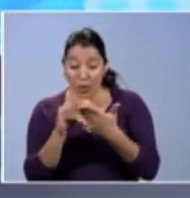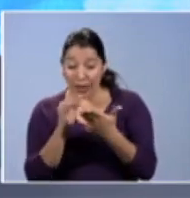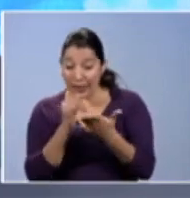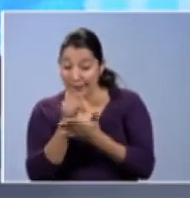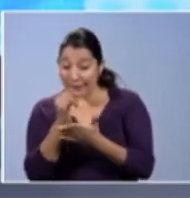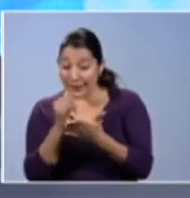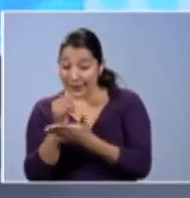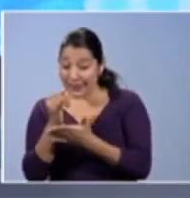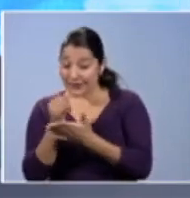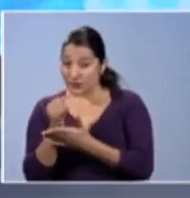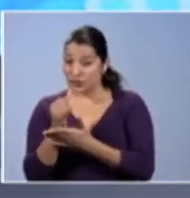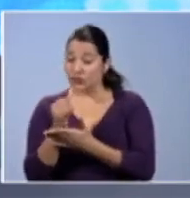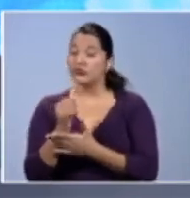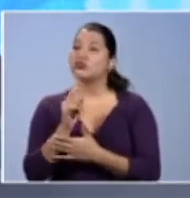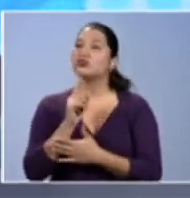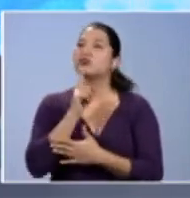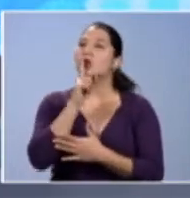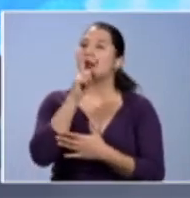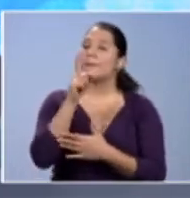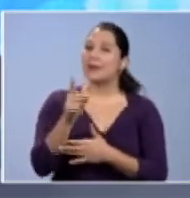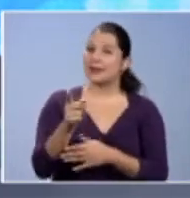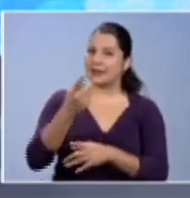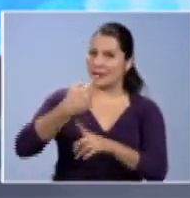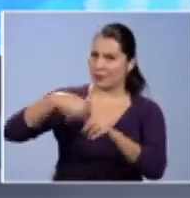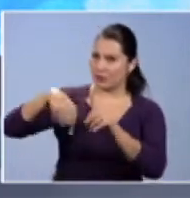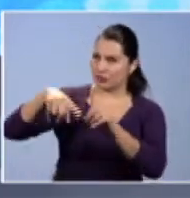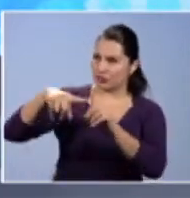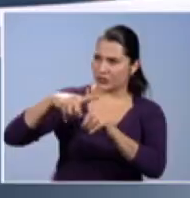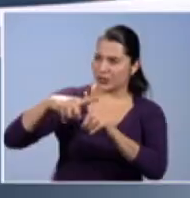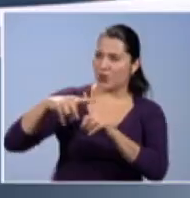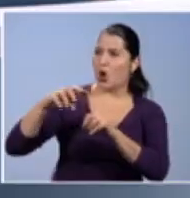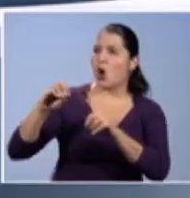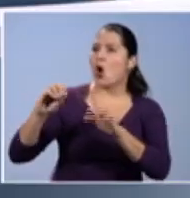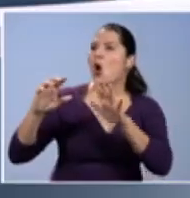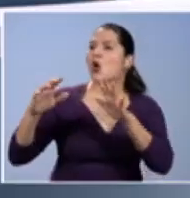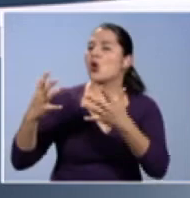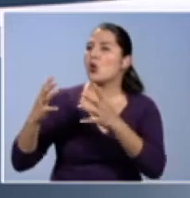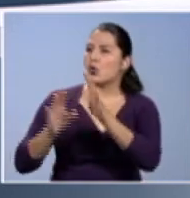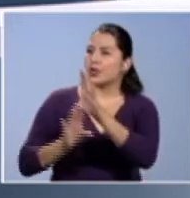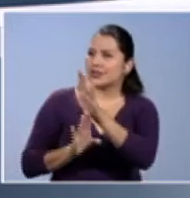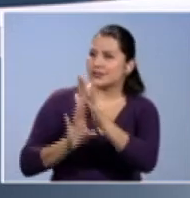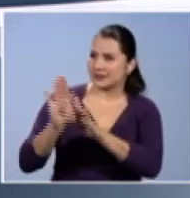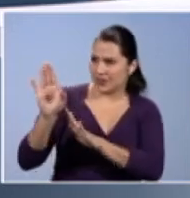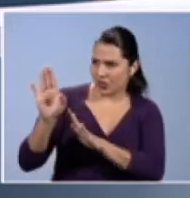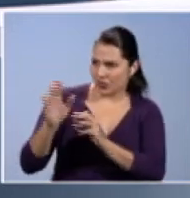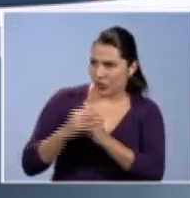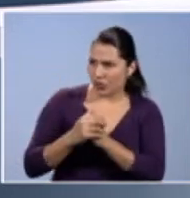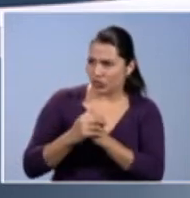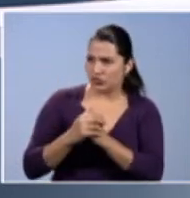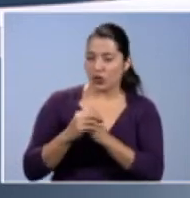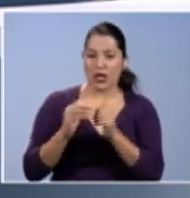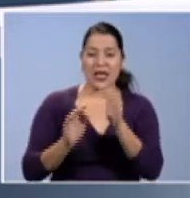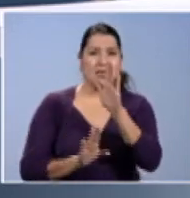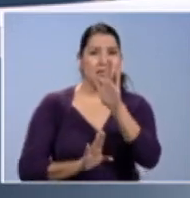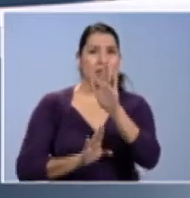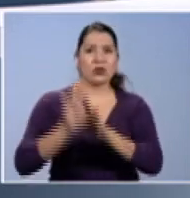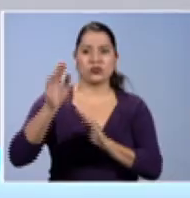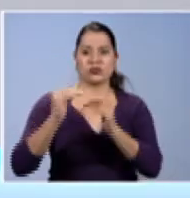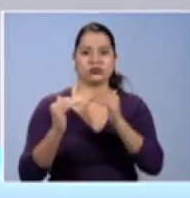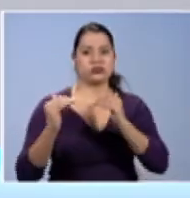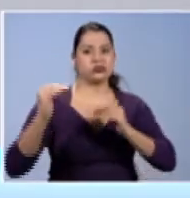¿qué tan positivo o cómo se ha visto el incremento también? Si ha sido realmente un margen bastante grande o ha sido